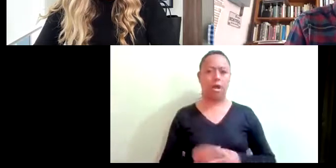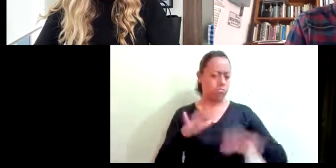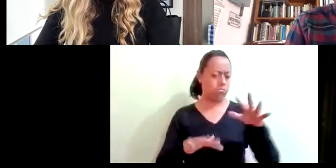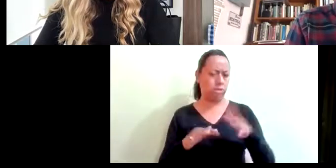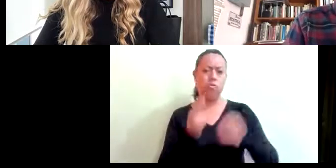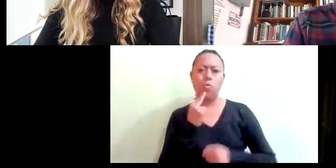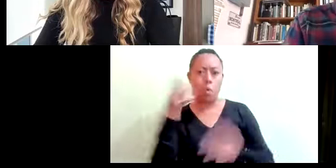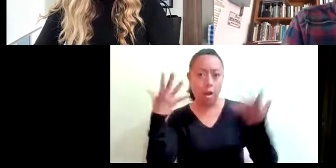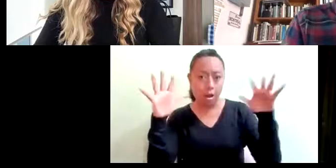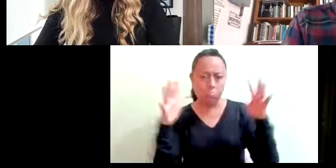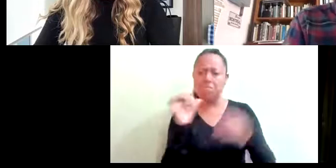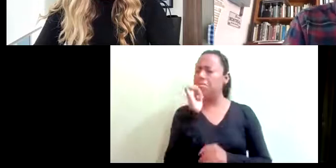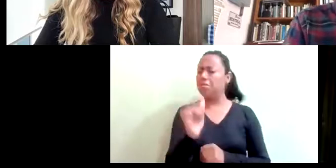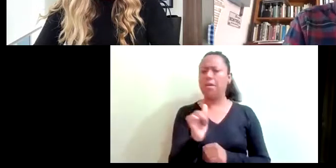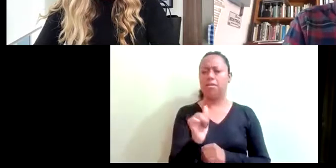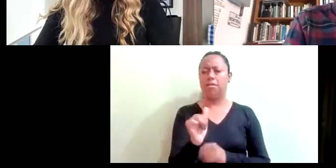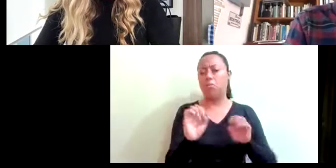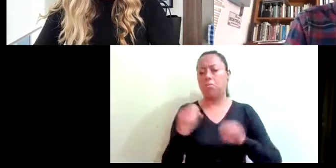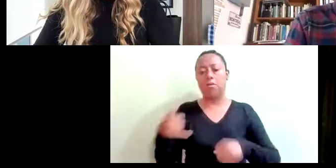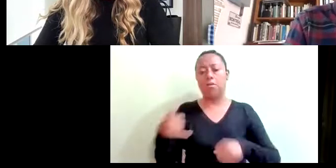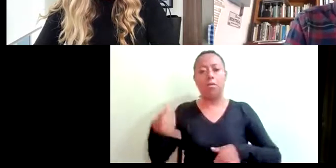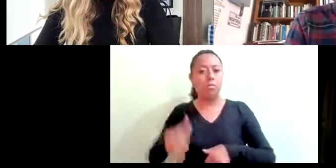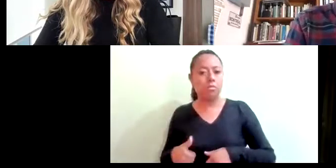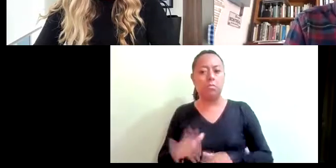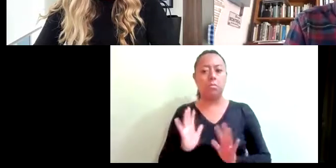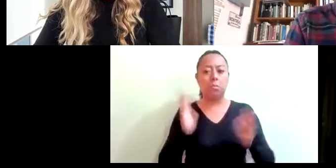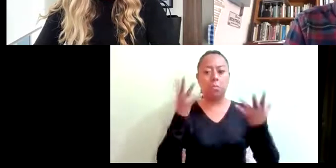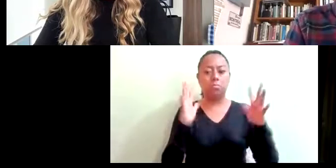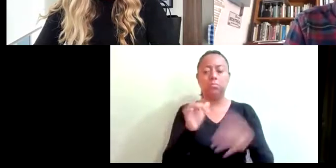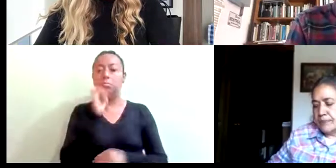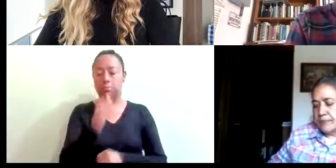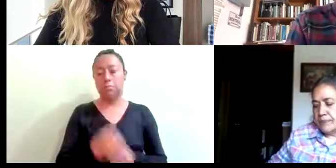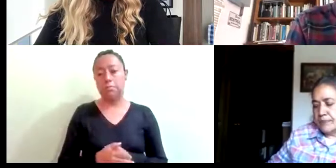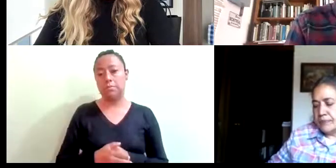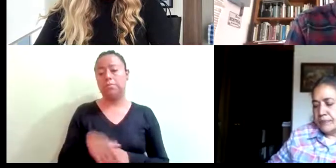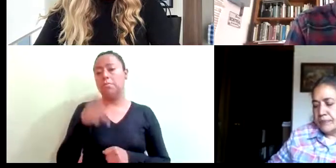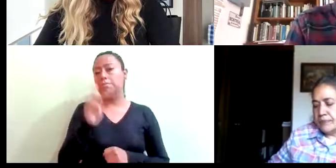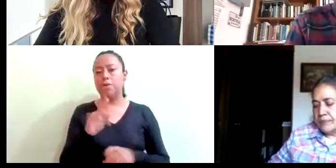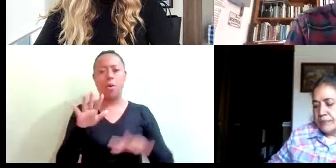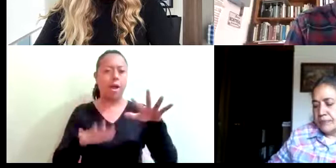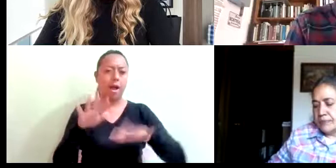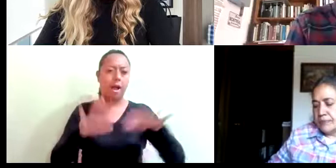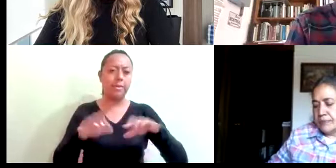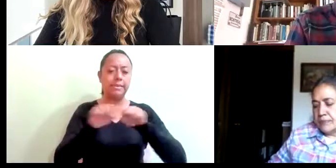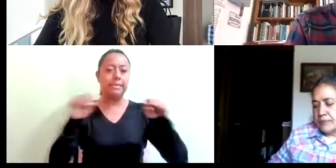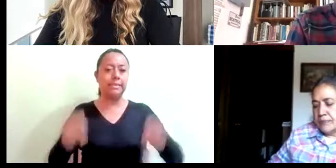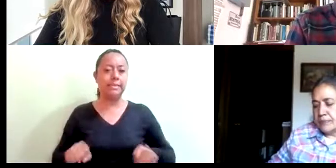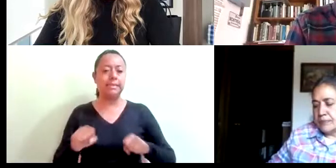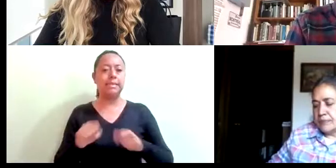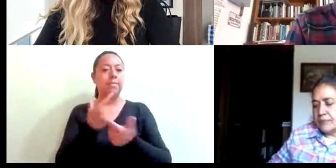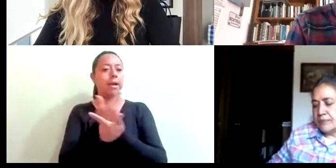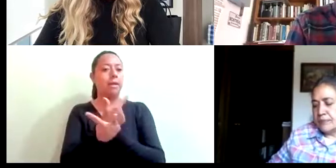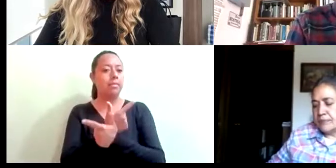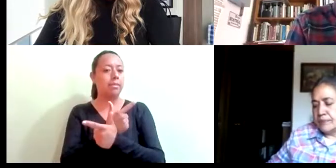un celular, o muchas veces los propios sistemas de taxi particular como Uber, Didi,